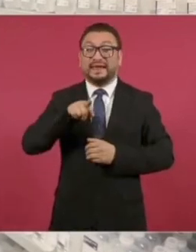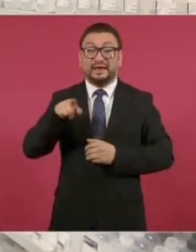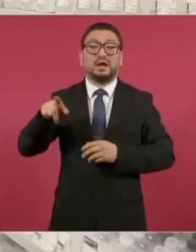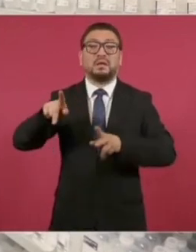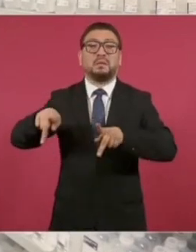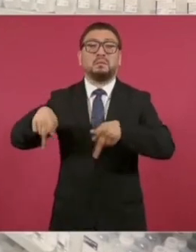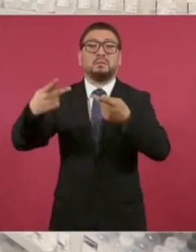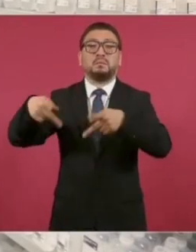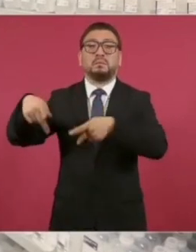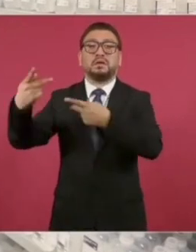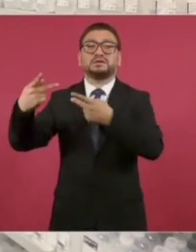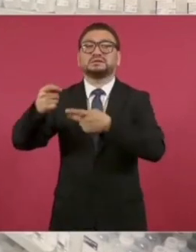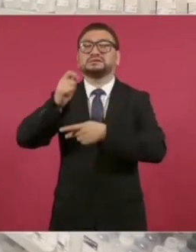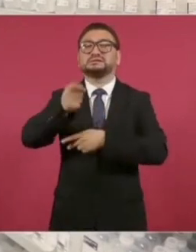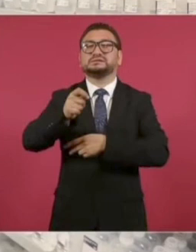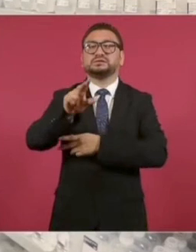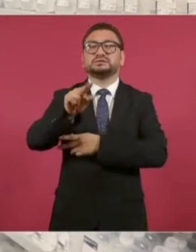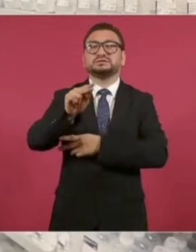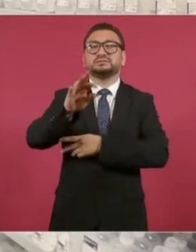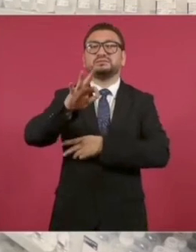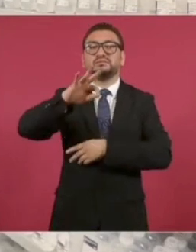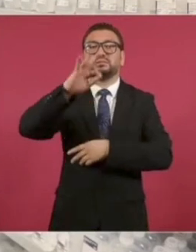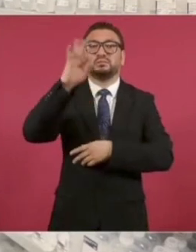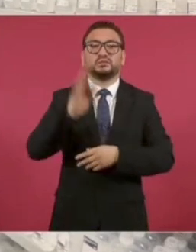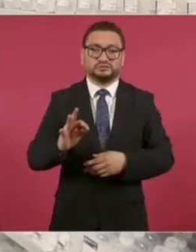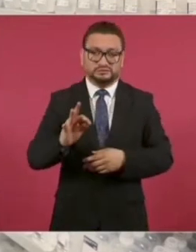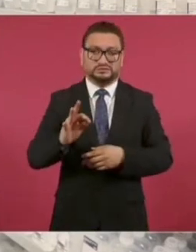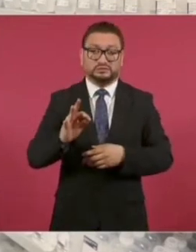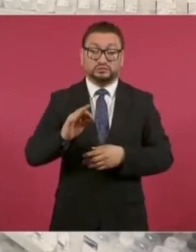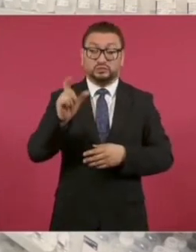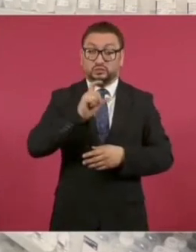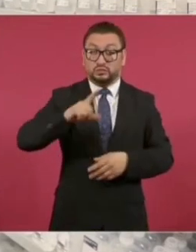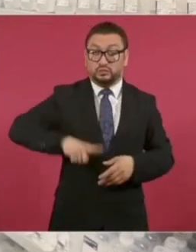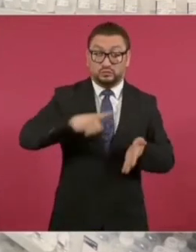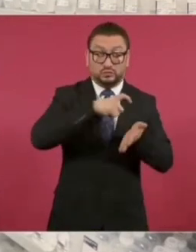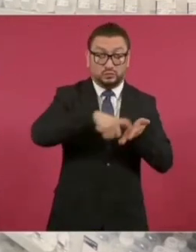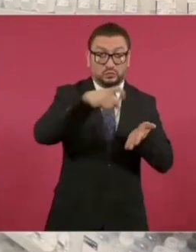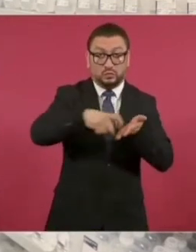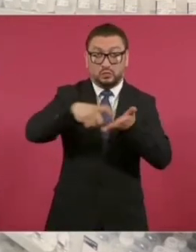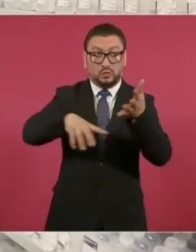vendían el 80% de todo lo que compraba el gobierno.